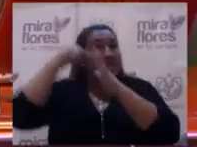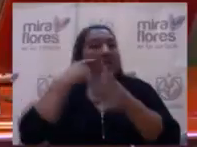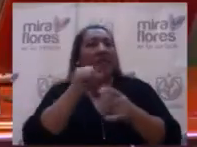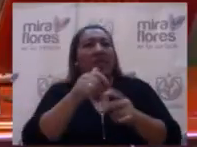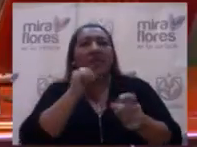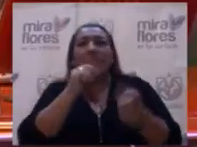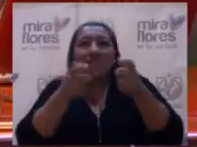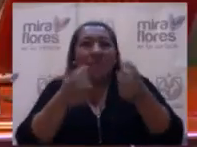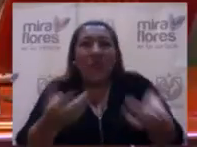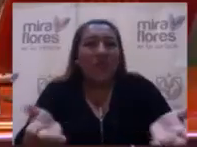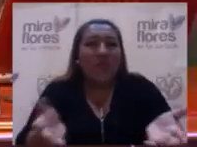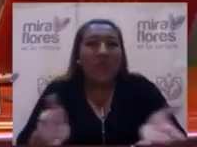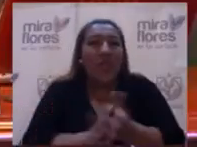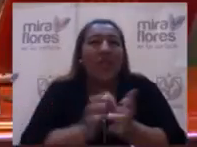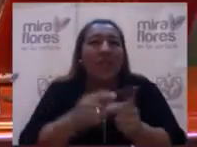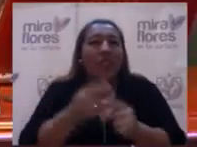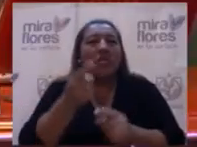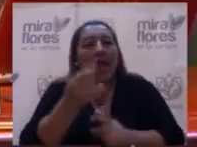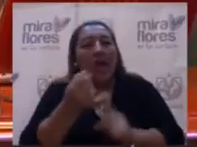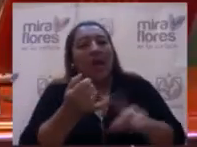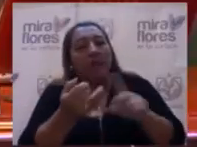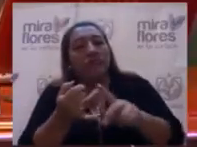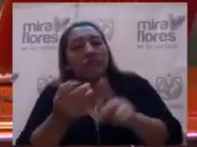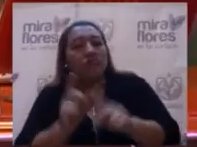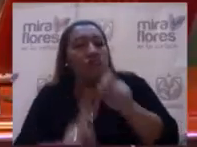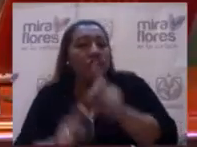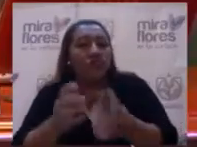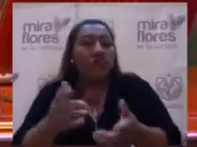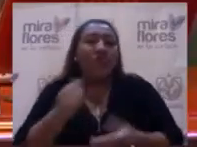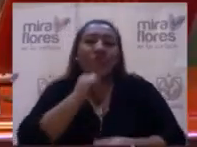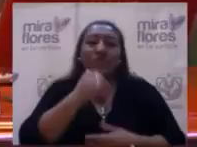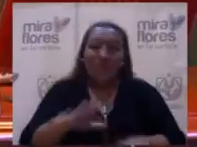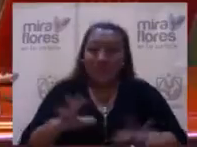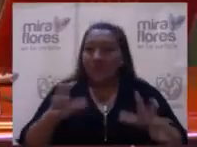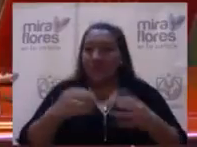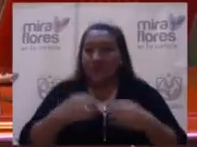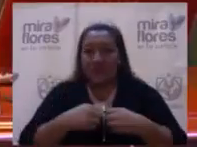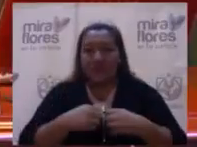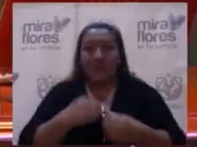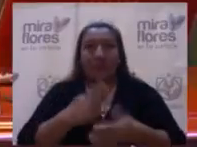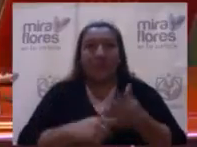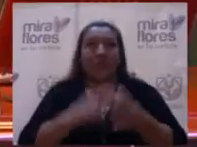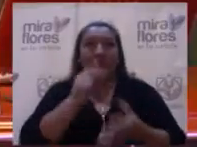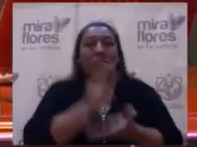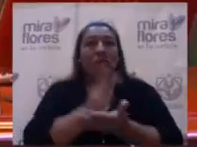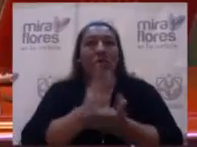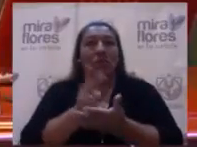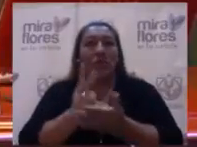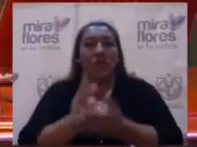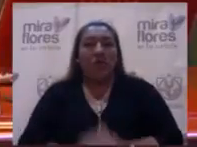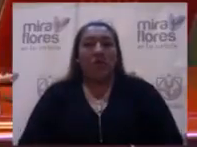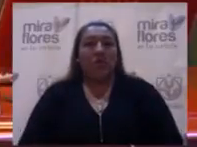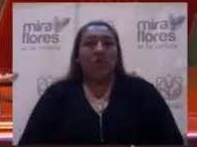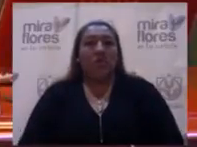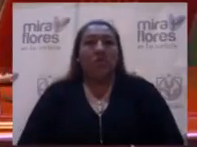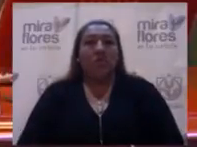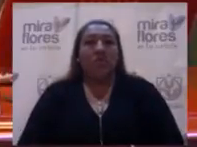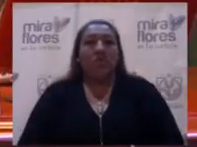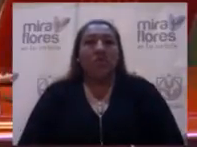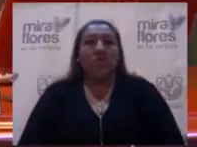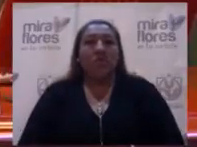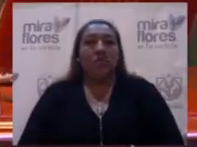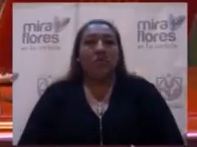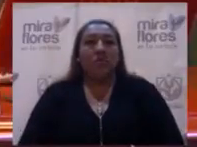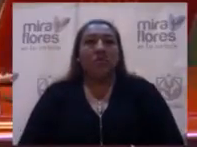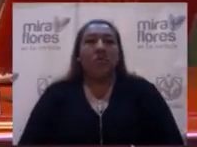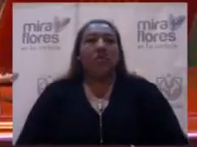otorgado. Entonces, aquí hay una serie de medidas claramente tomadas y que redundan en beneficio de lo que debe ser